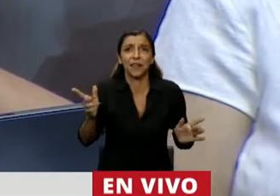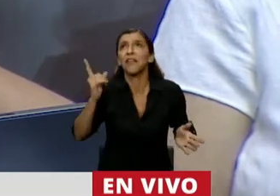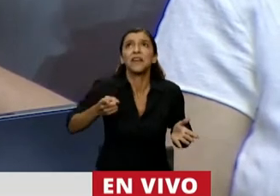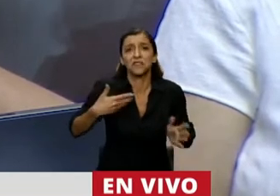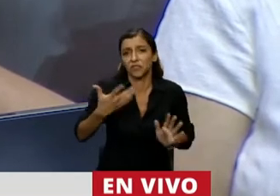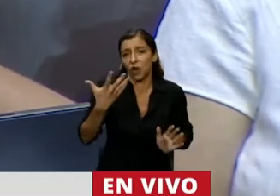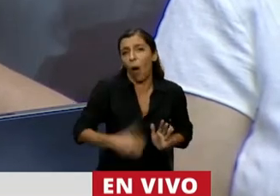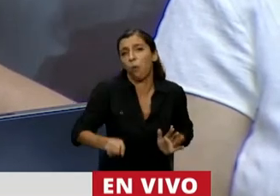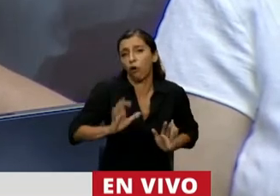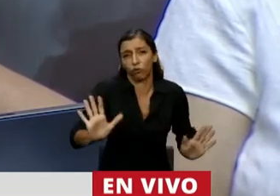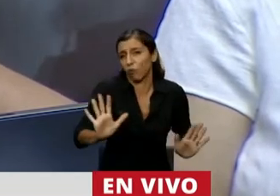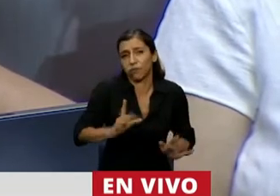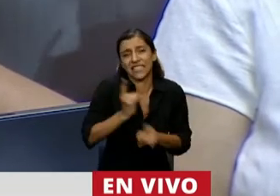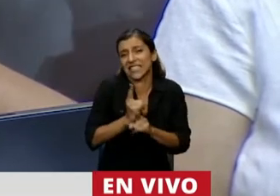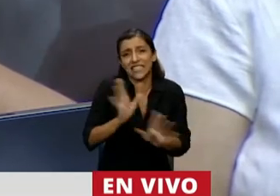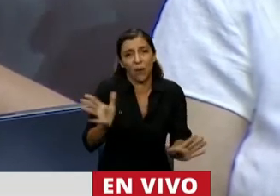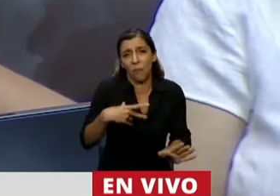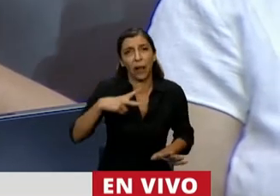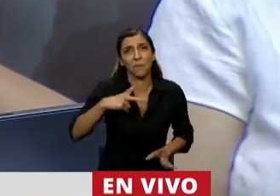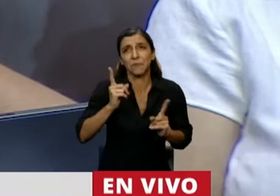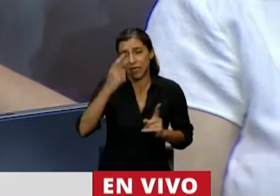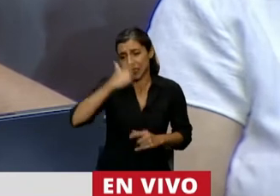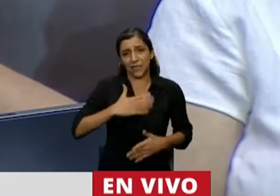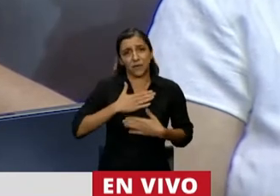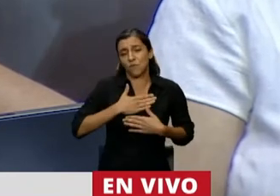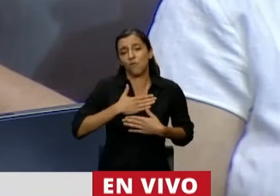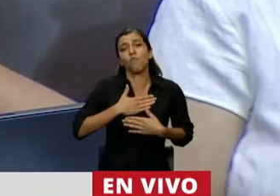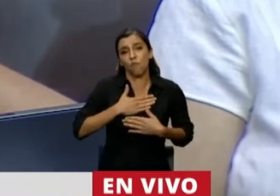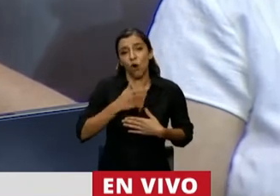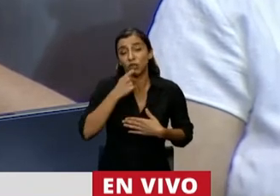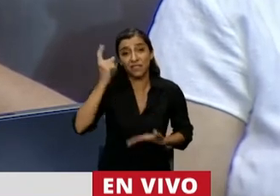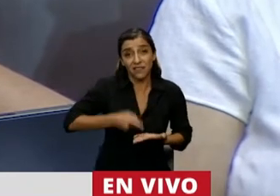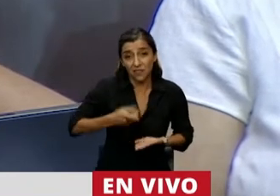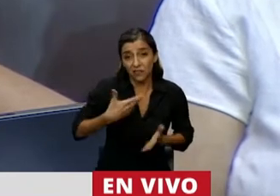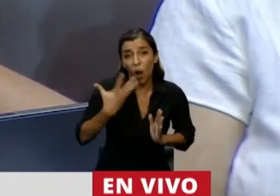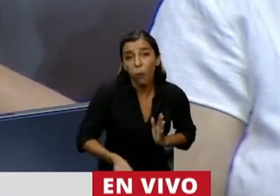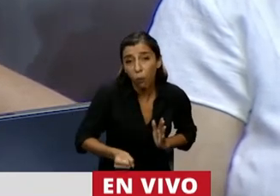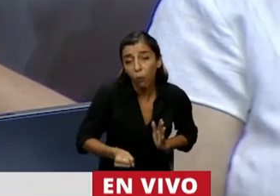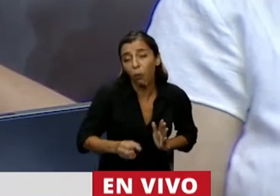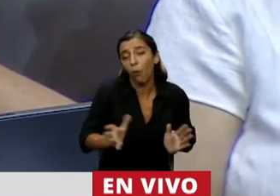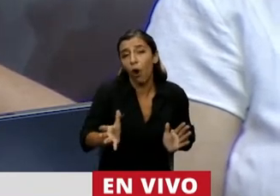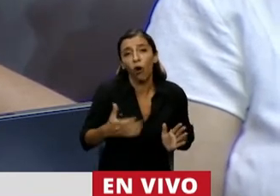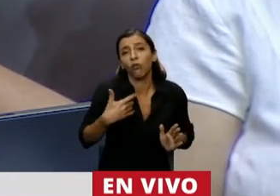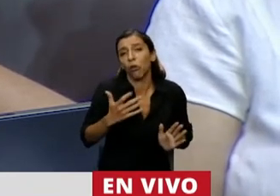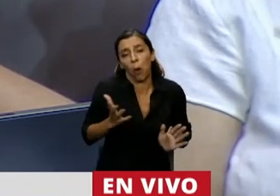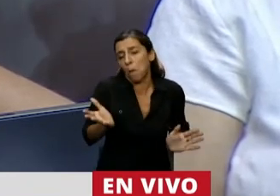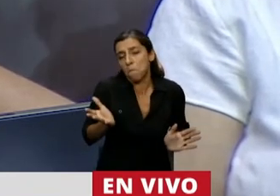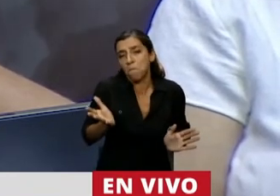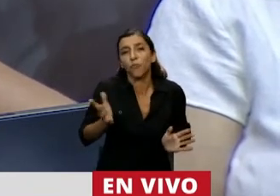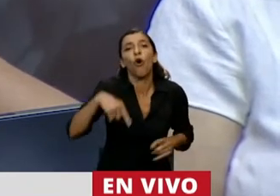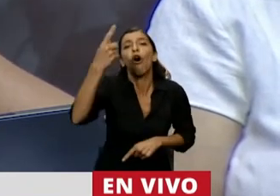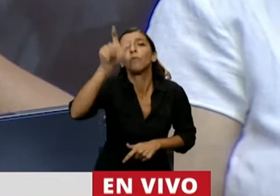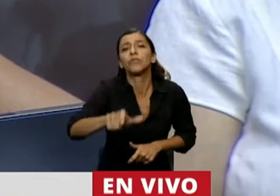la decisión íntima y personalísima de practicarse un aborto, nadie puede cambiar esa